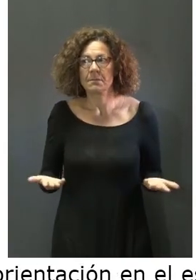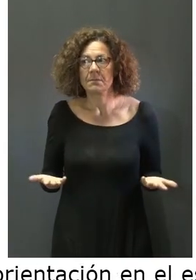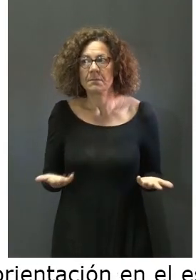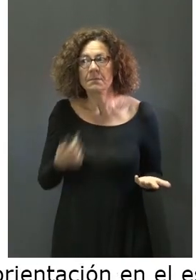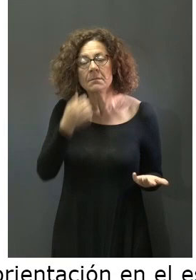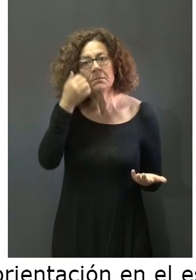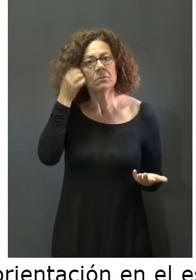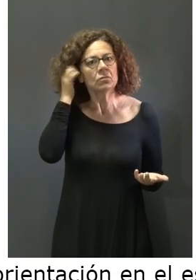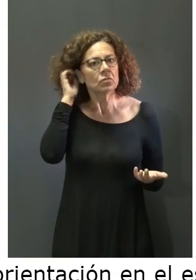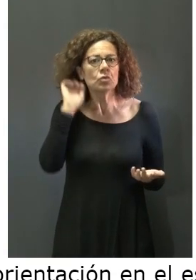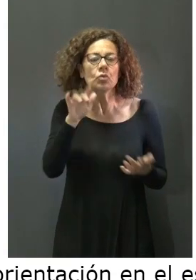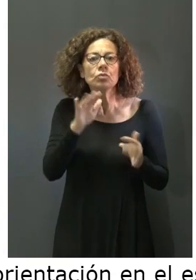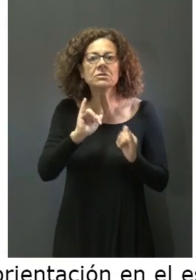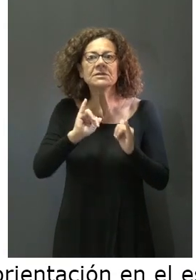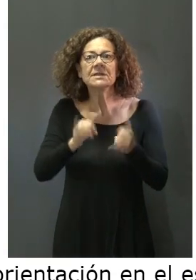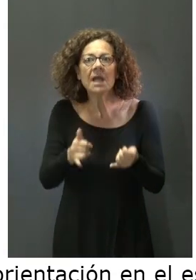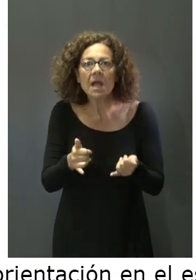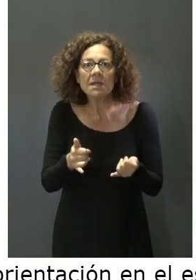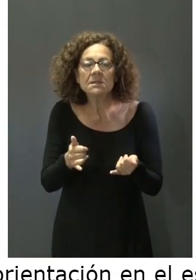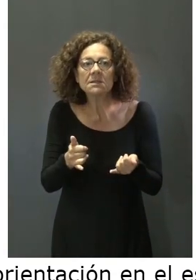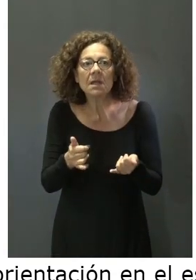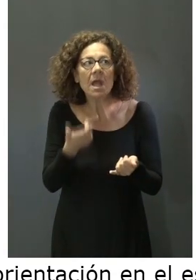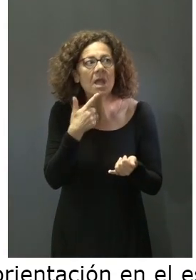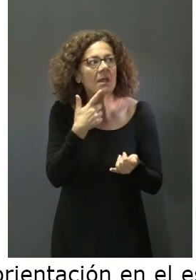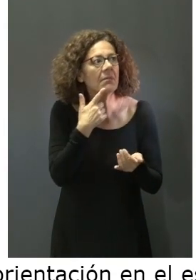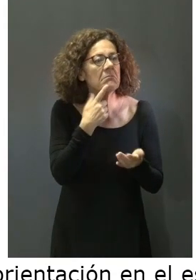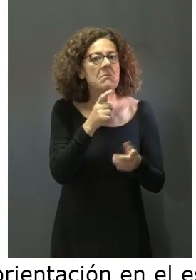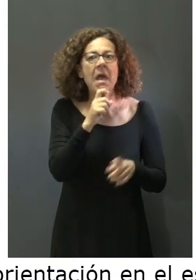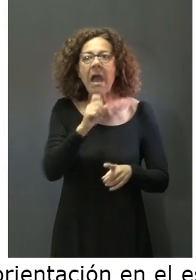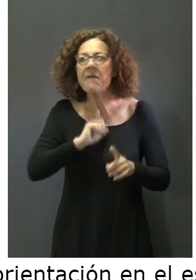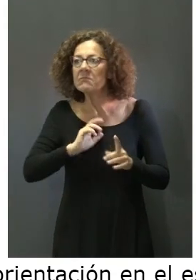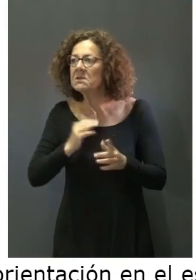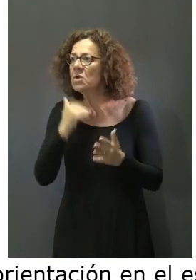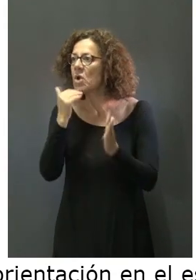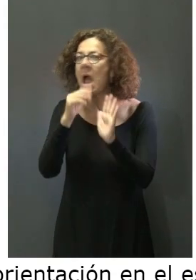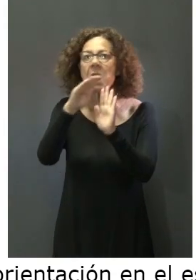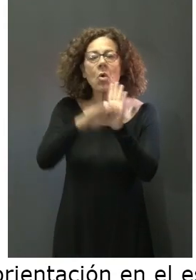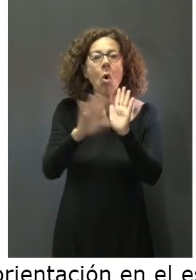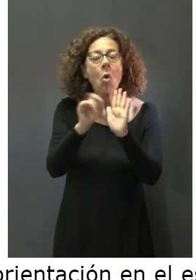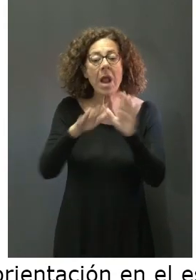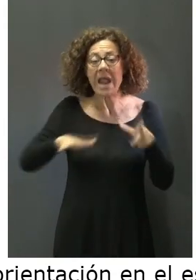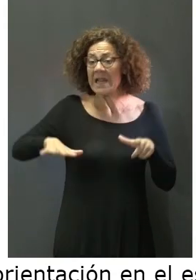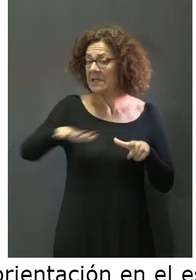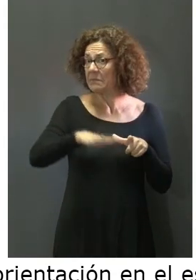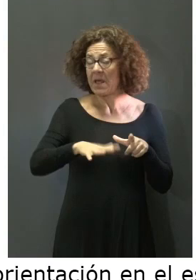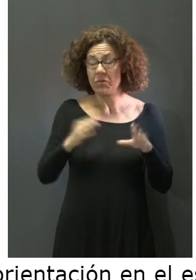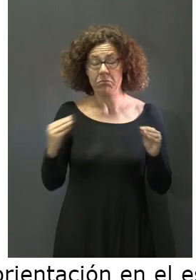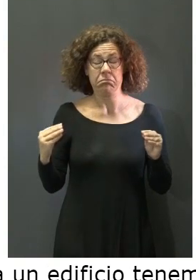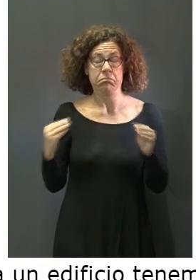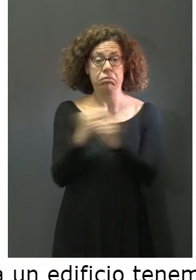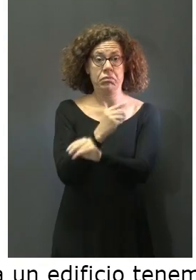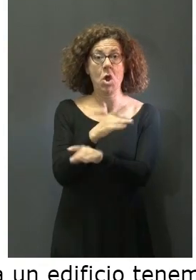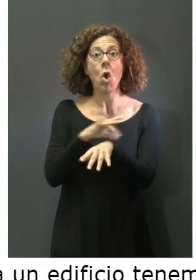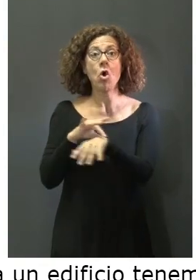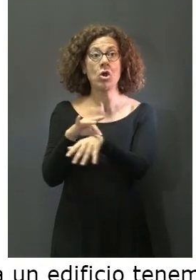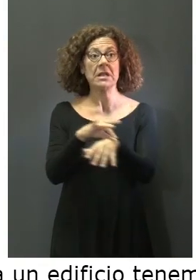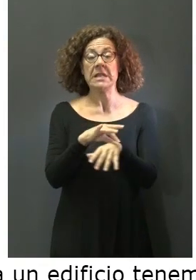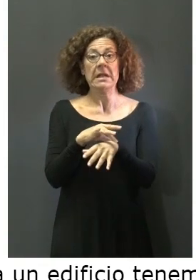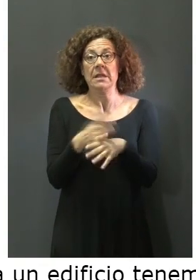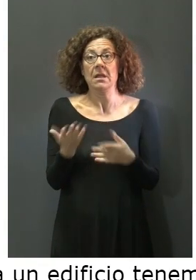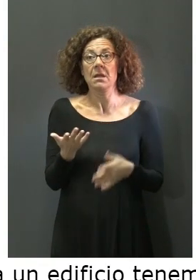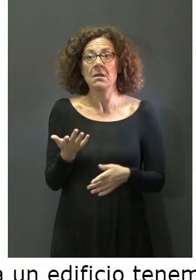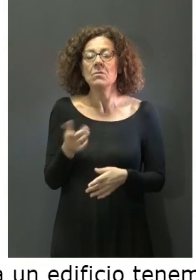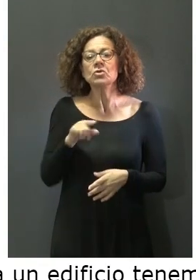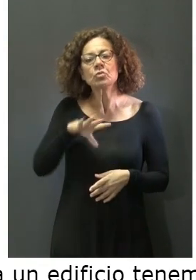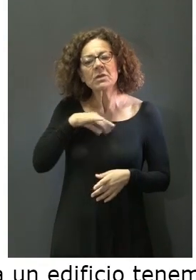¿no? Llegas y como no hay indicaciones o el espacio no está pensado para orientarte, pues no, pues igual es por